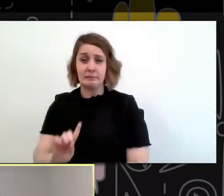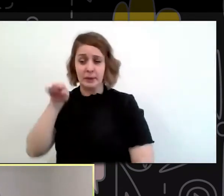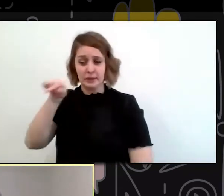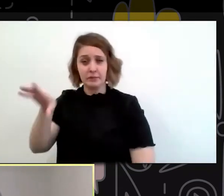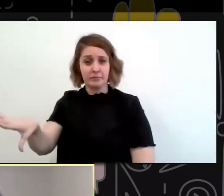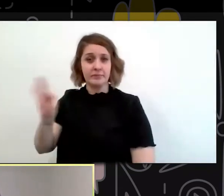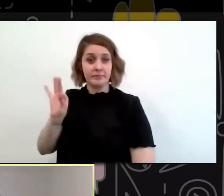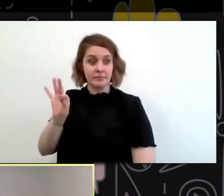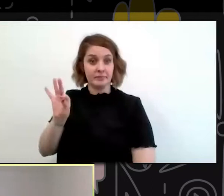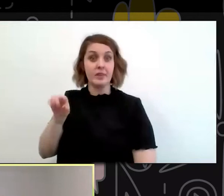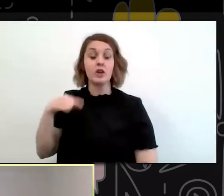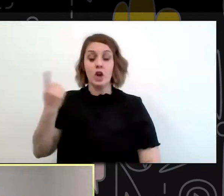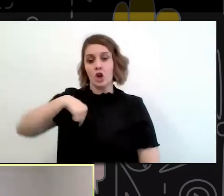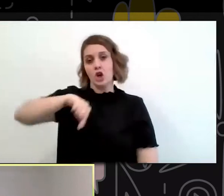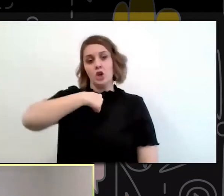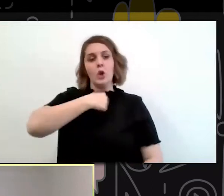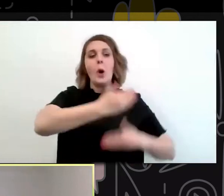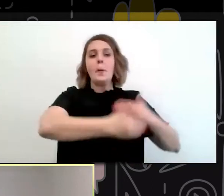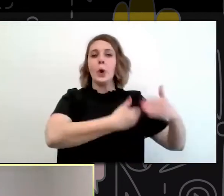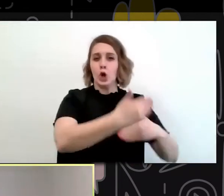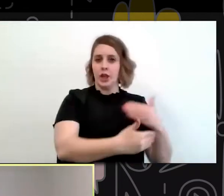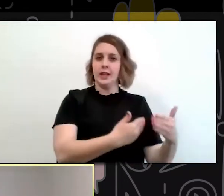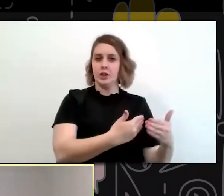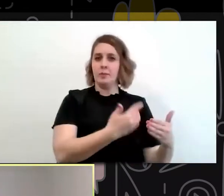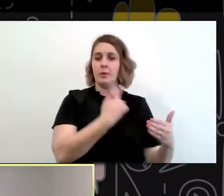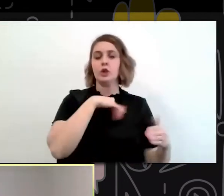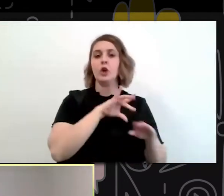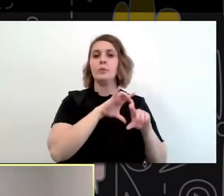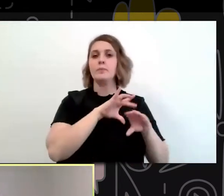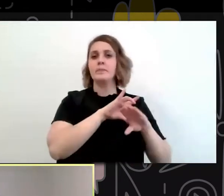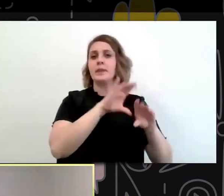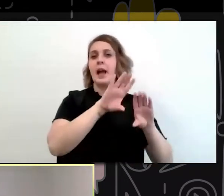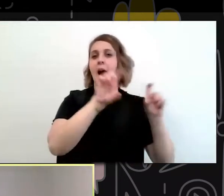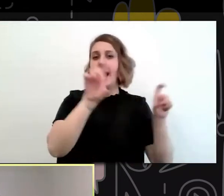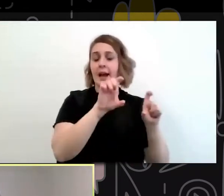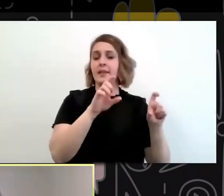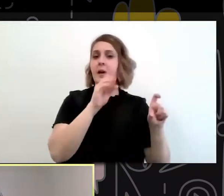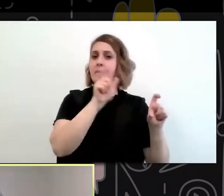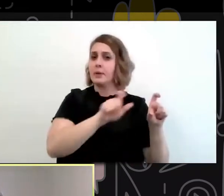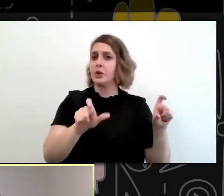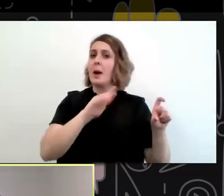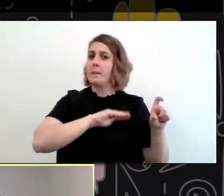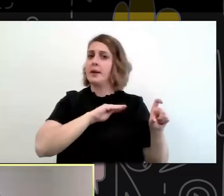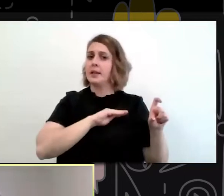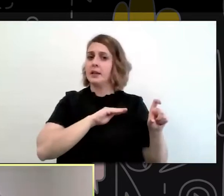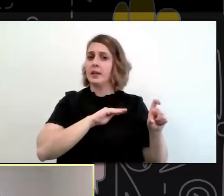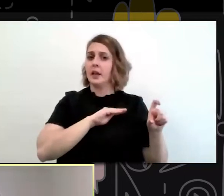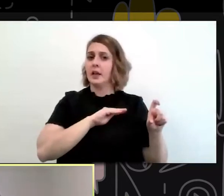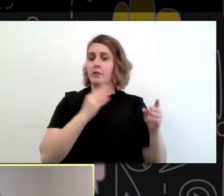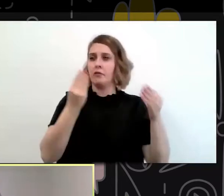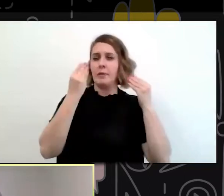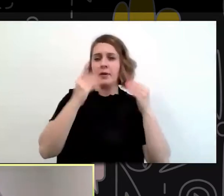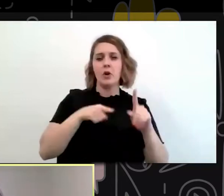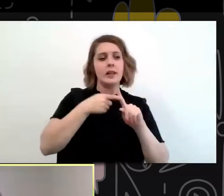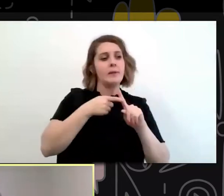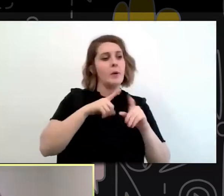para esto lo que hacemos es unos procesos nosotros en las agencias hay bastante gente que se forma en participación de pacientes para ayudar a